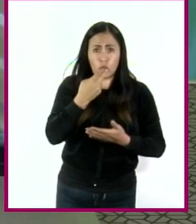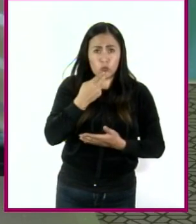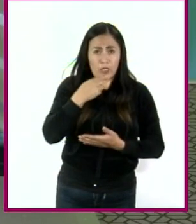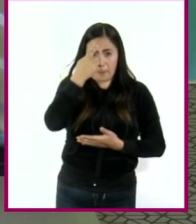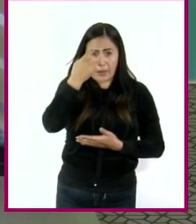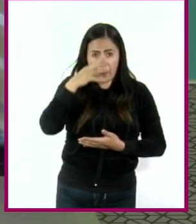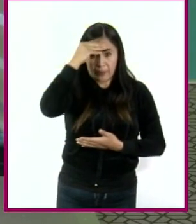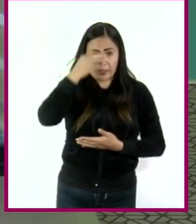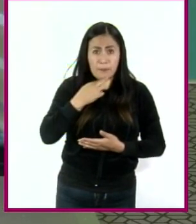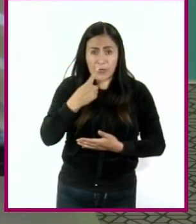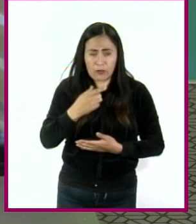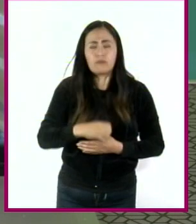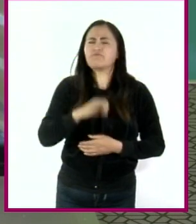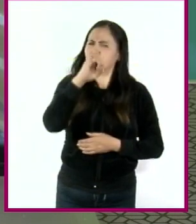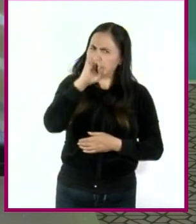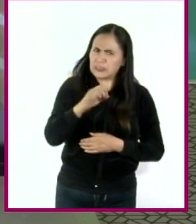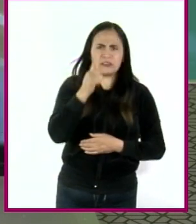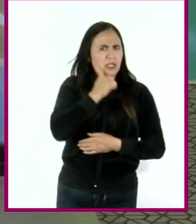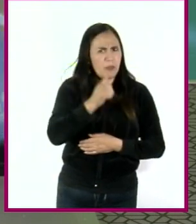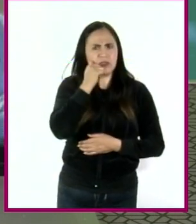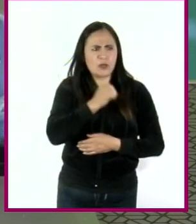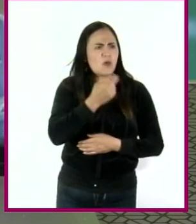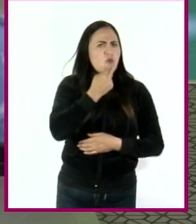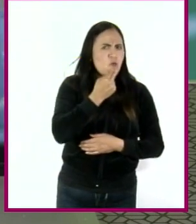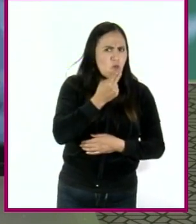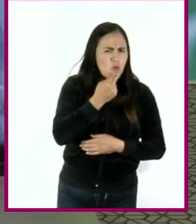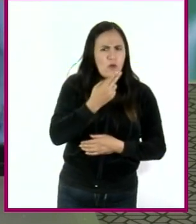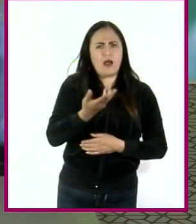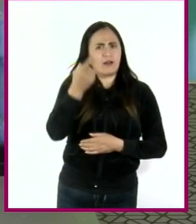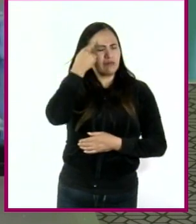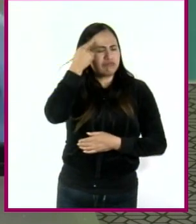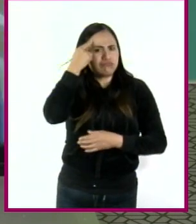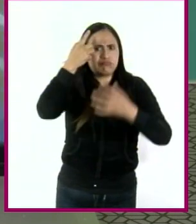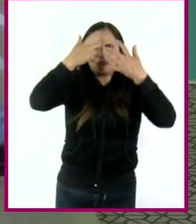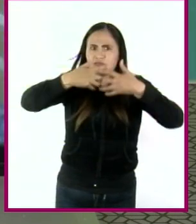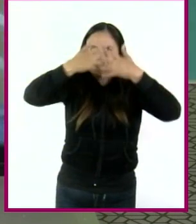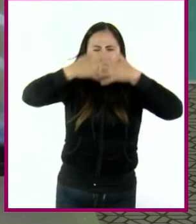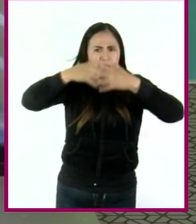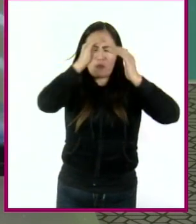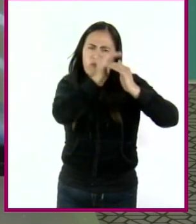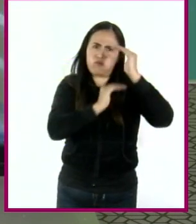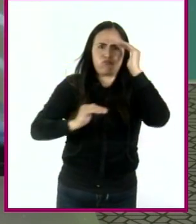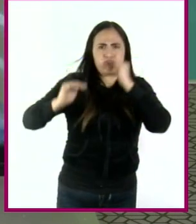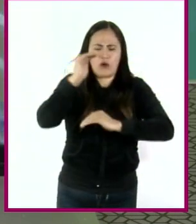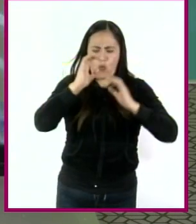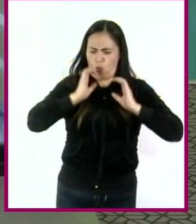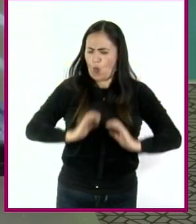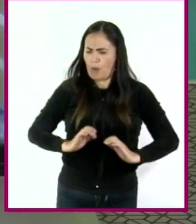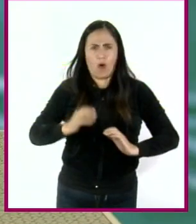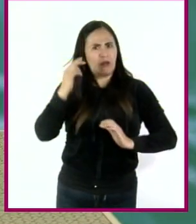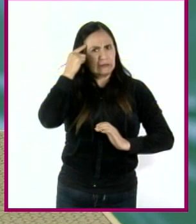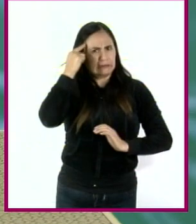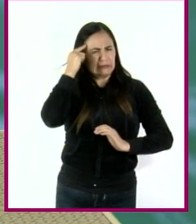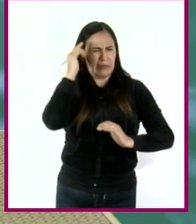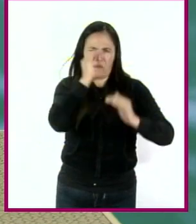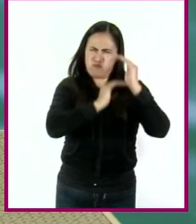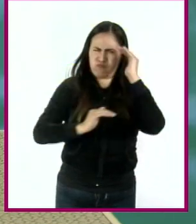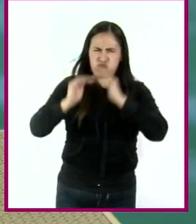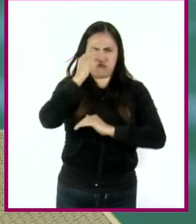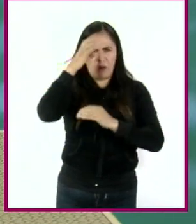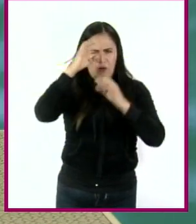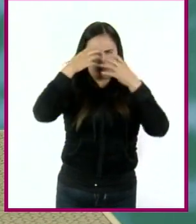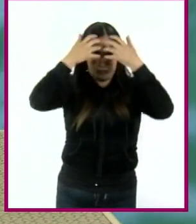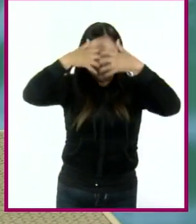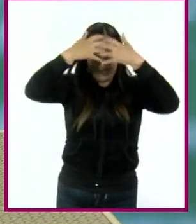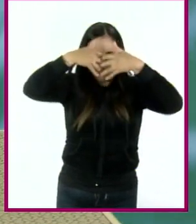la neurociencia para vivir. El cerebro es el jefe de todo el cuerpo. Entonces, cuando estás